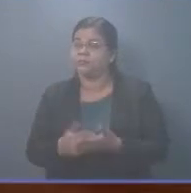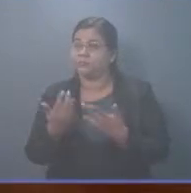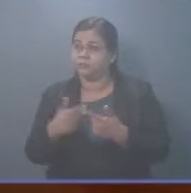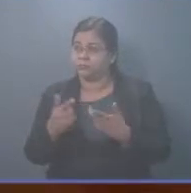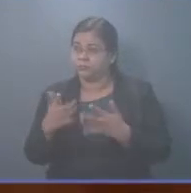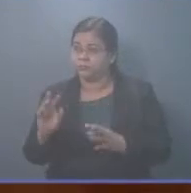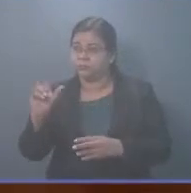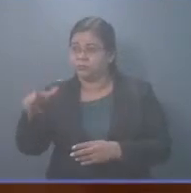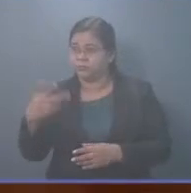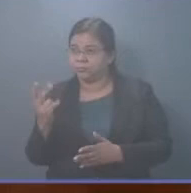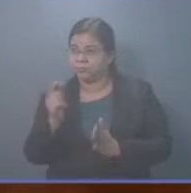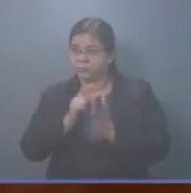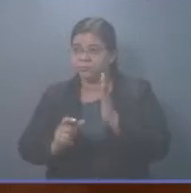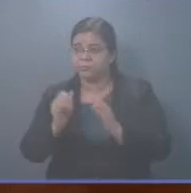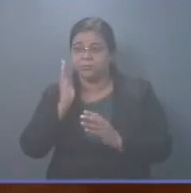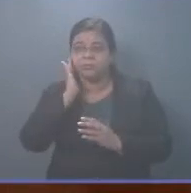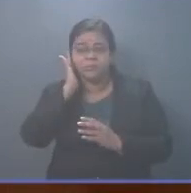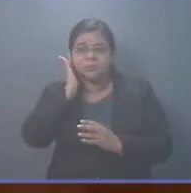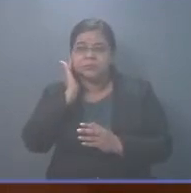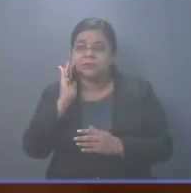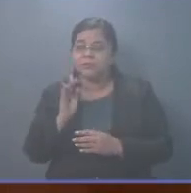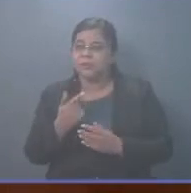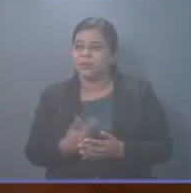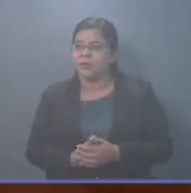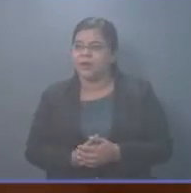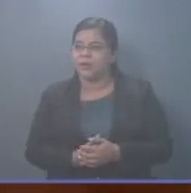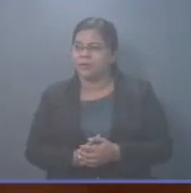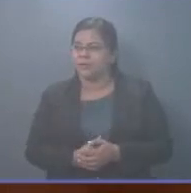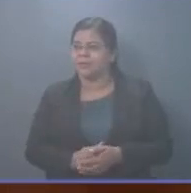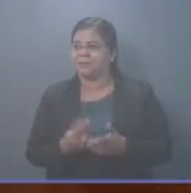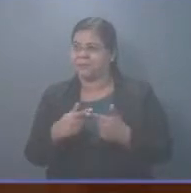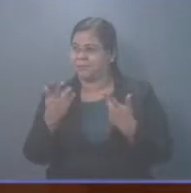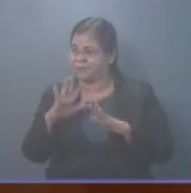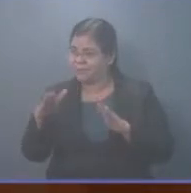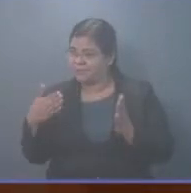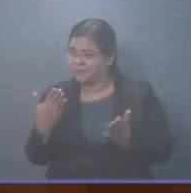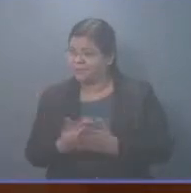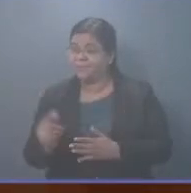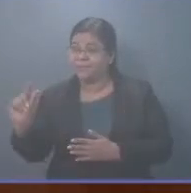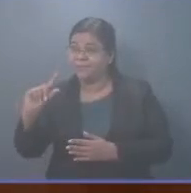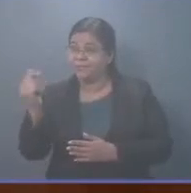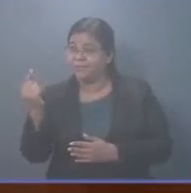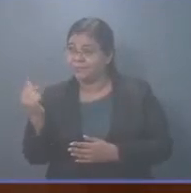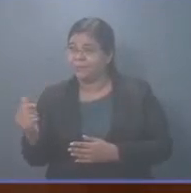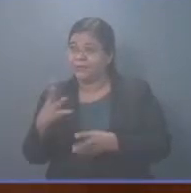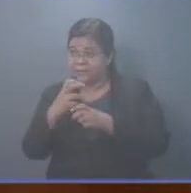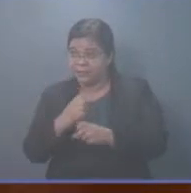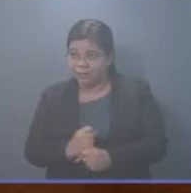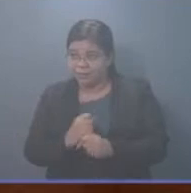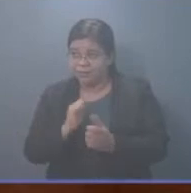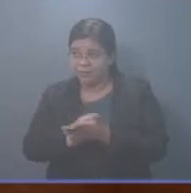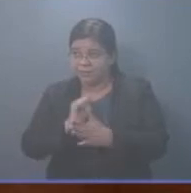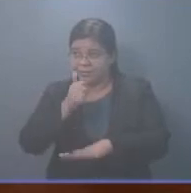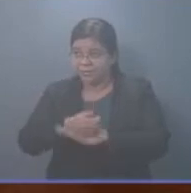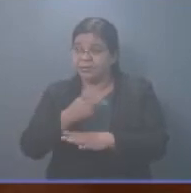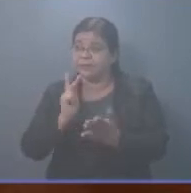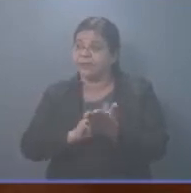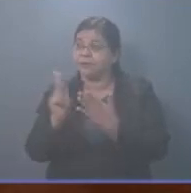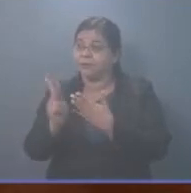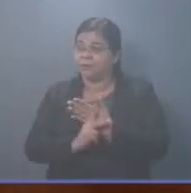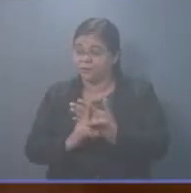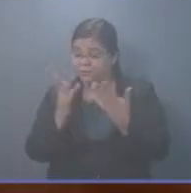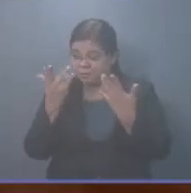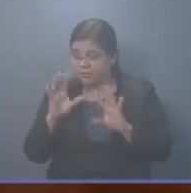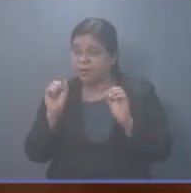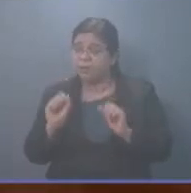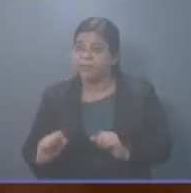inciso tercero, que diría así: el otorgamiento de dichos créditos, seguros y establecimiento de programas deberán